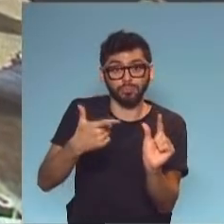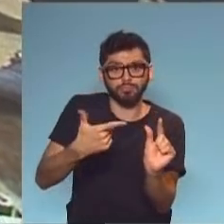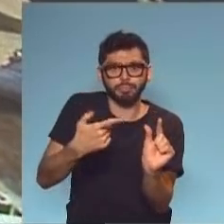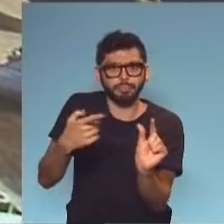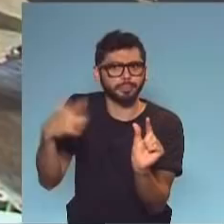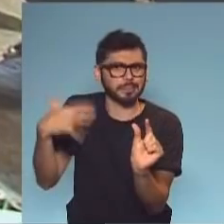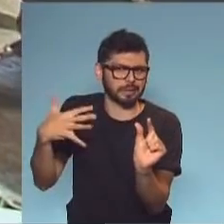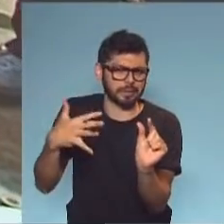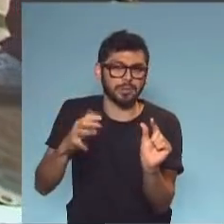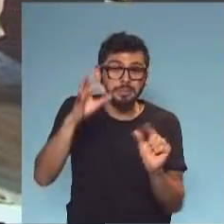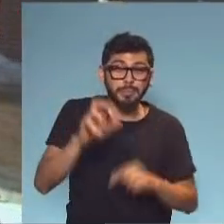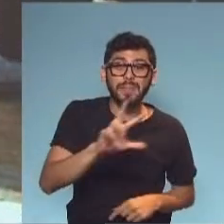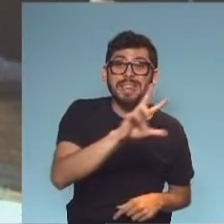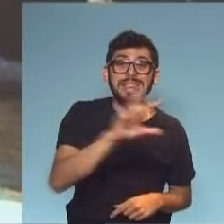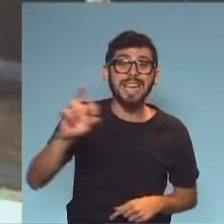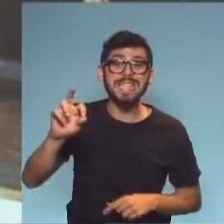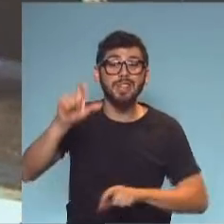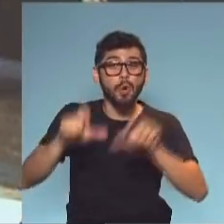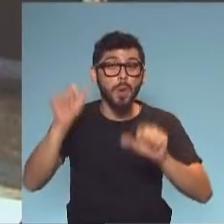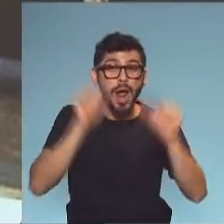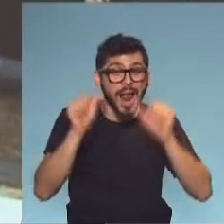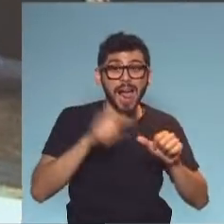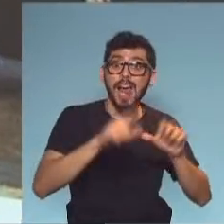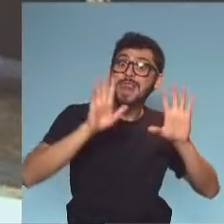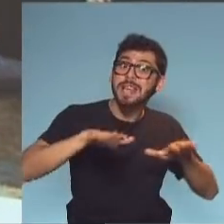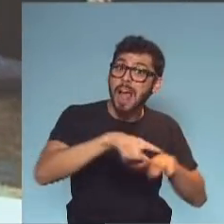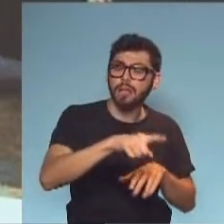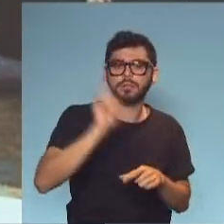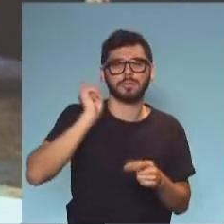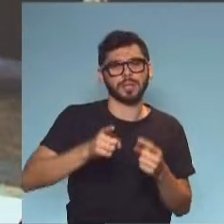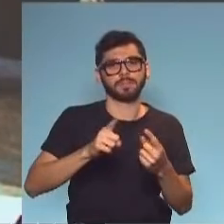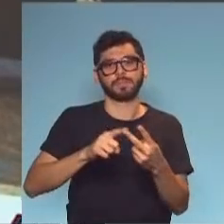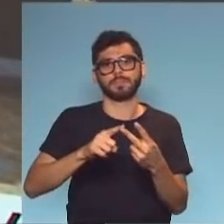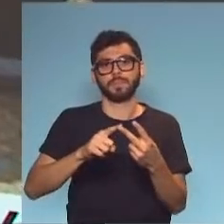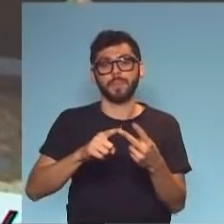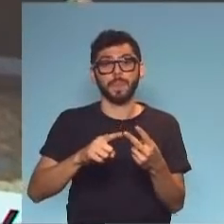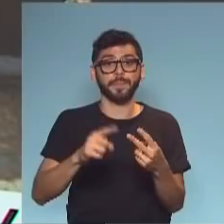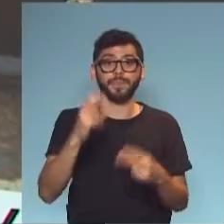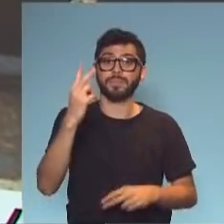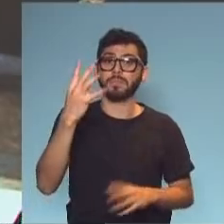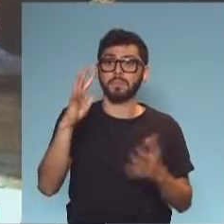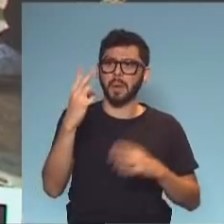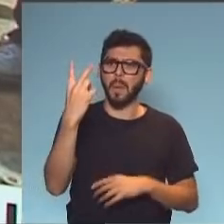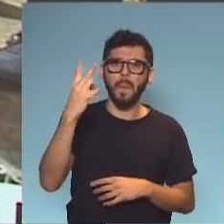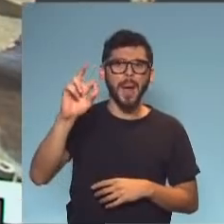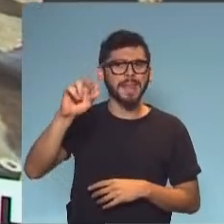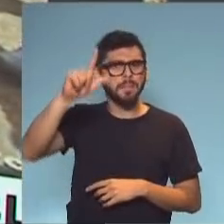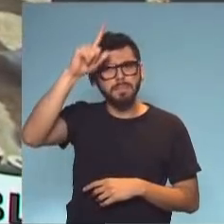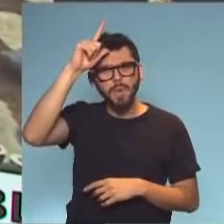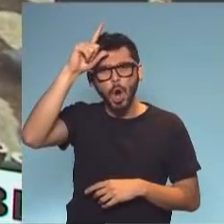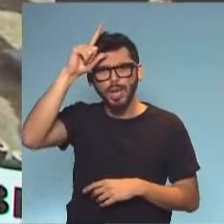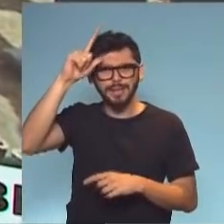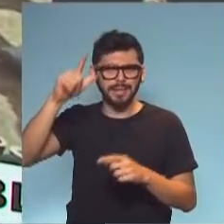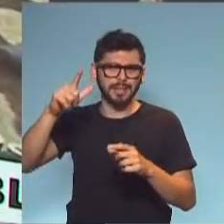de 300 palestinos heridos. Acá también es importante, hubo una veintena también de policías israelíes heridos,